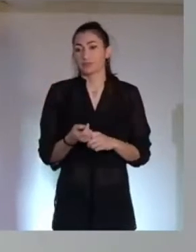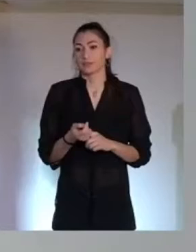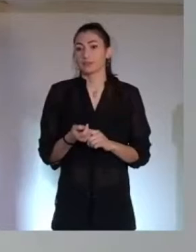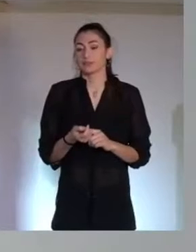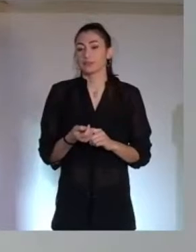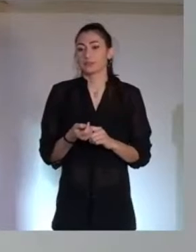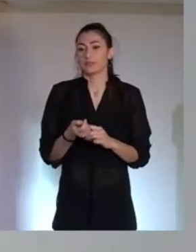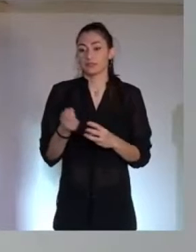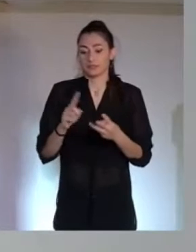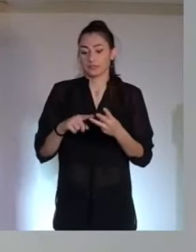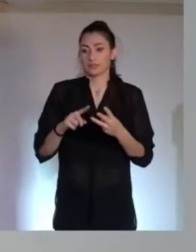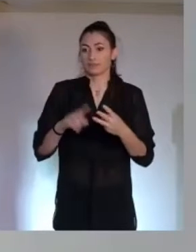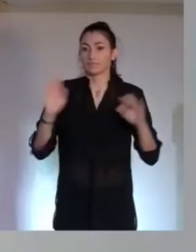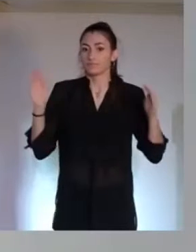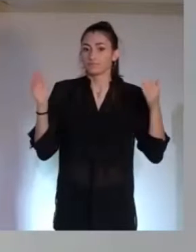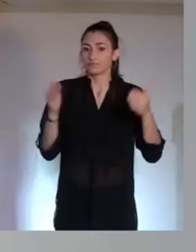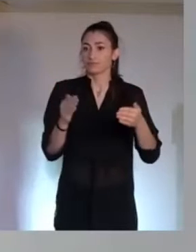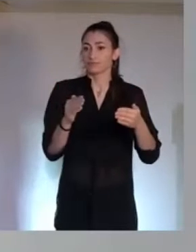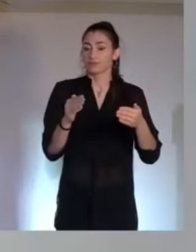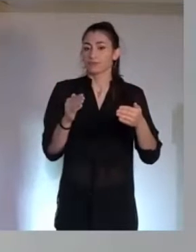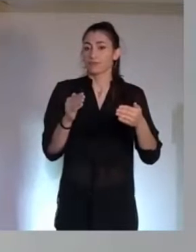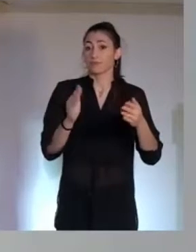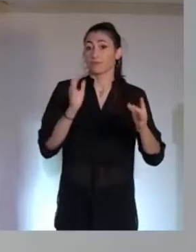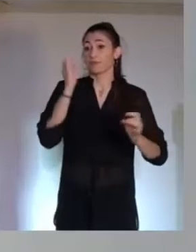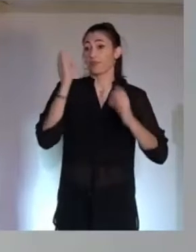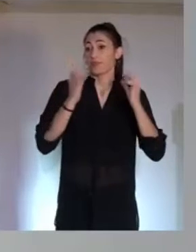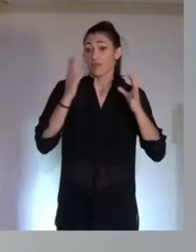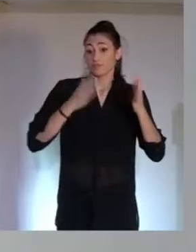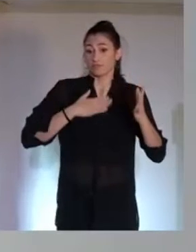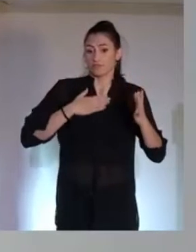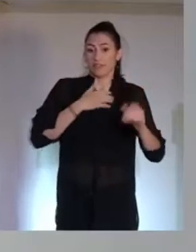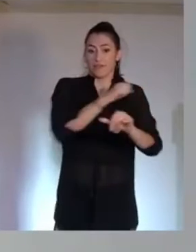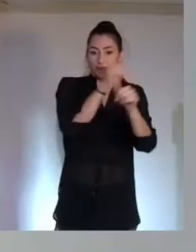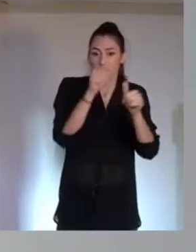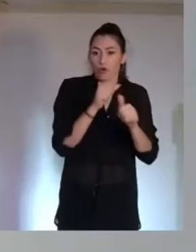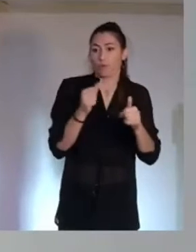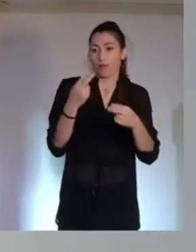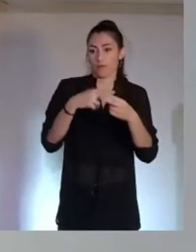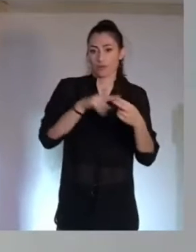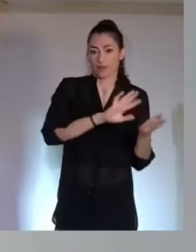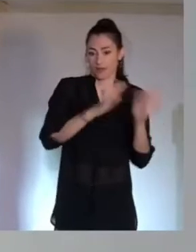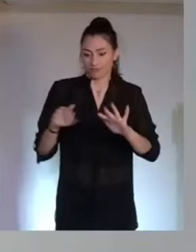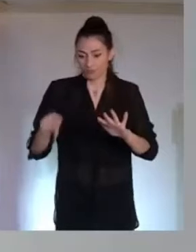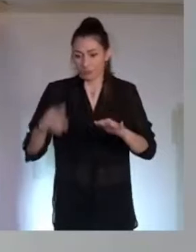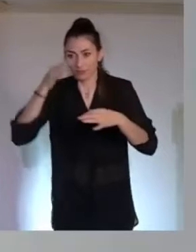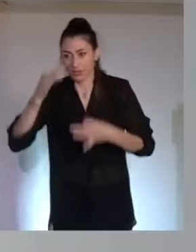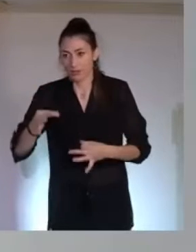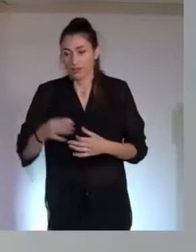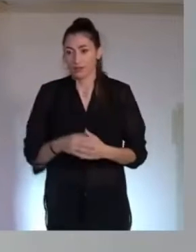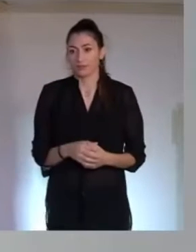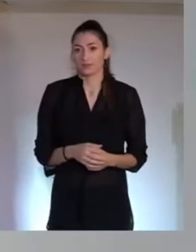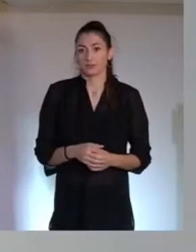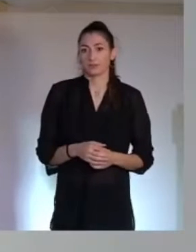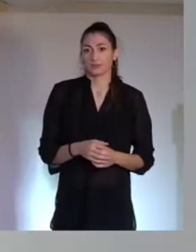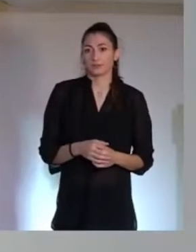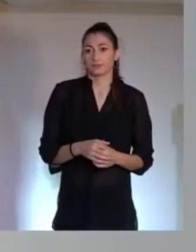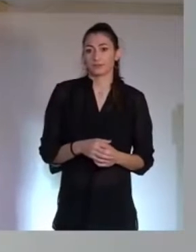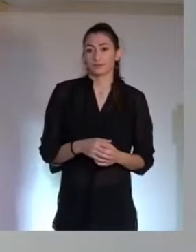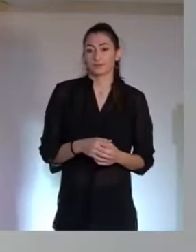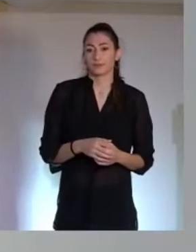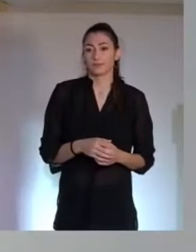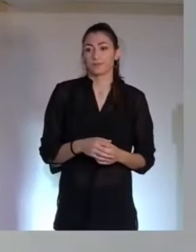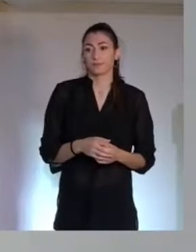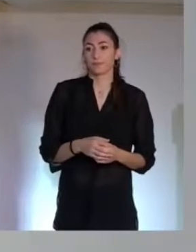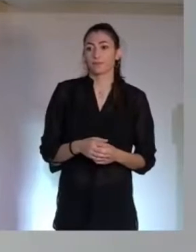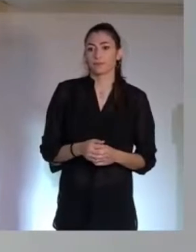ya enfocada en nuestras ideas y formas de hacer política, nuestra identidad. Bueno, pues doy